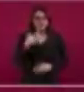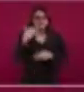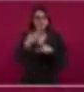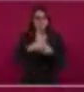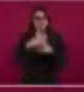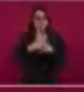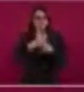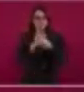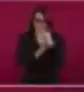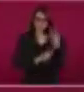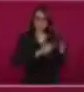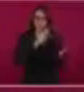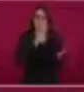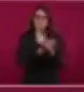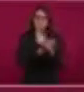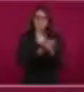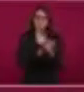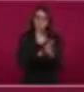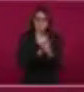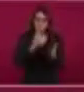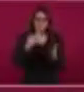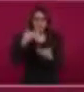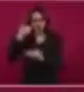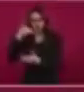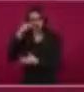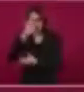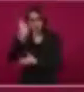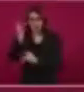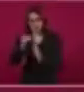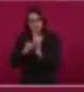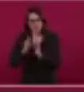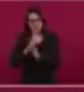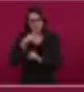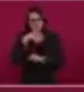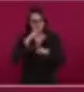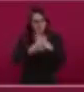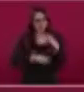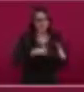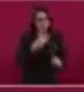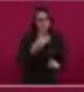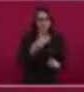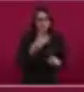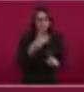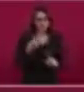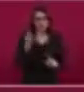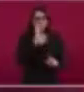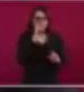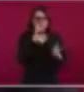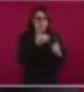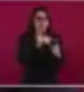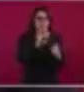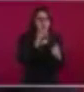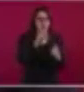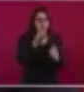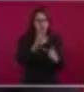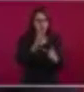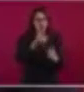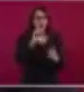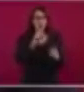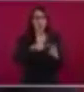tengo pensado ir, si no llego a Metepec o a